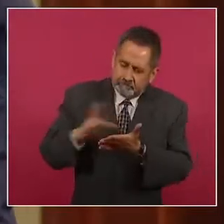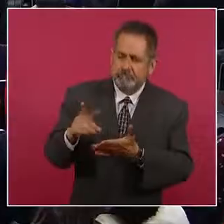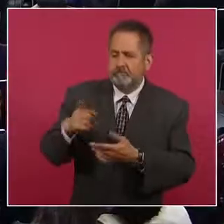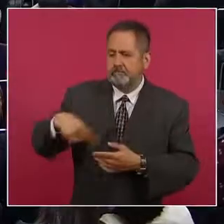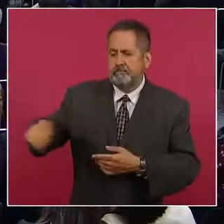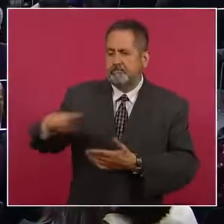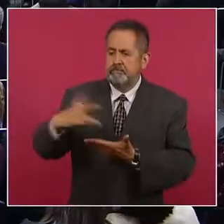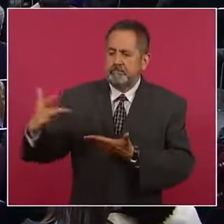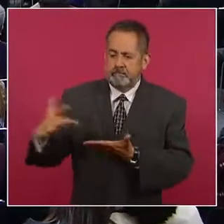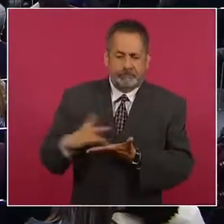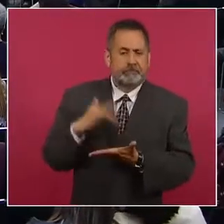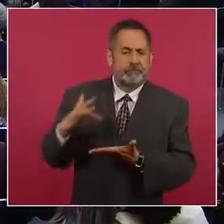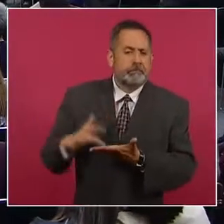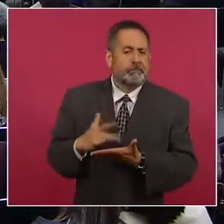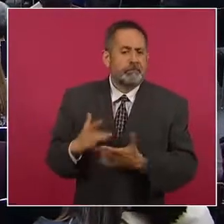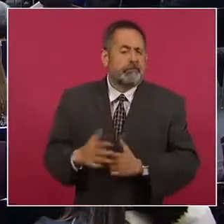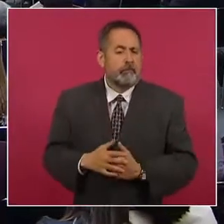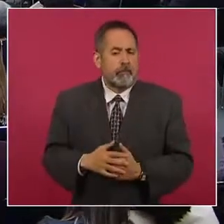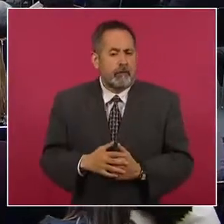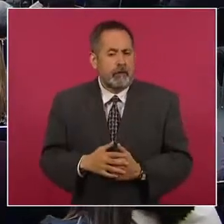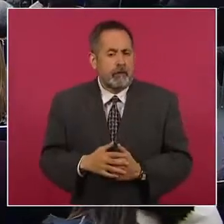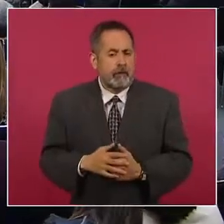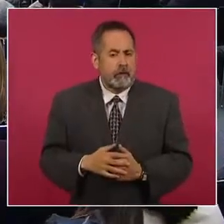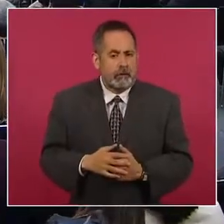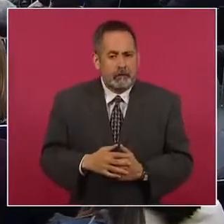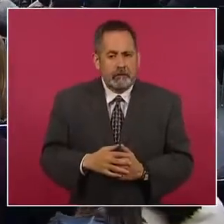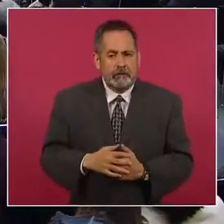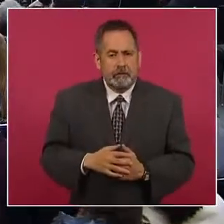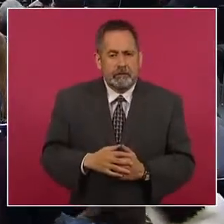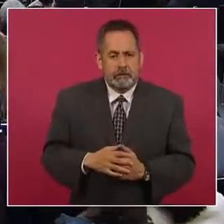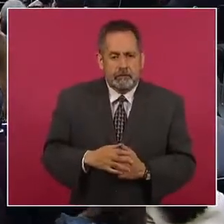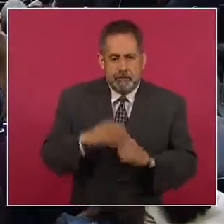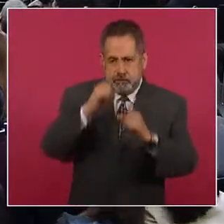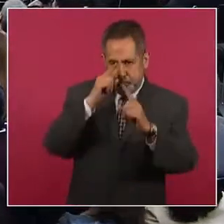para cumplir con dos